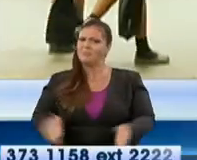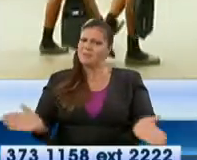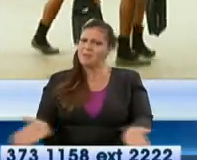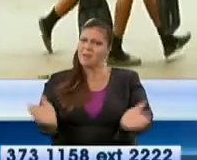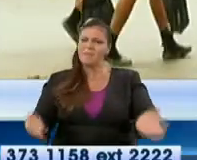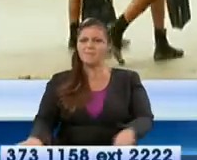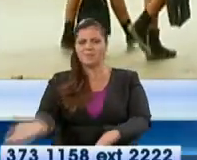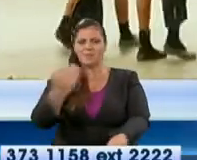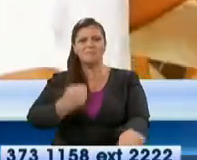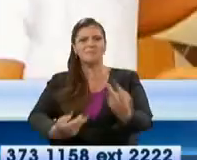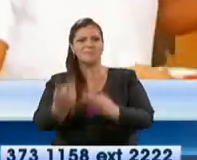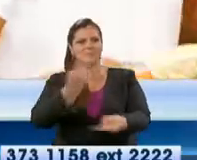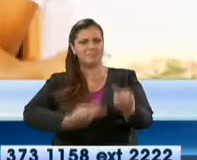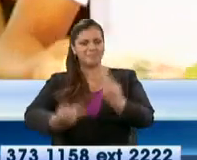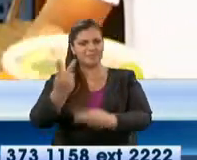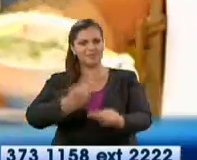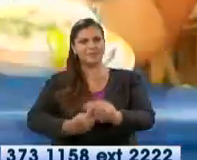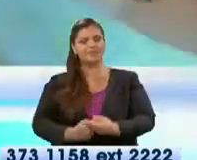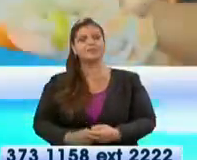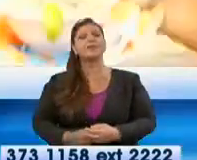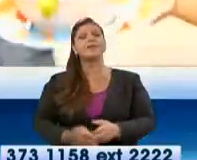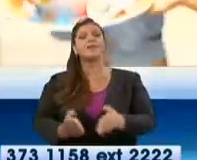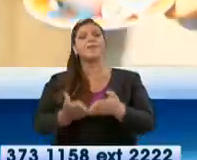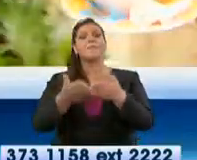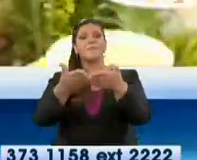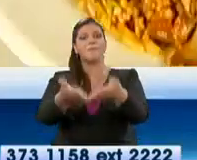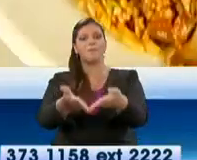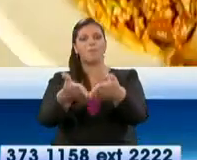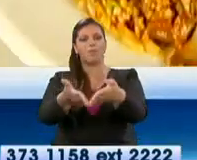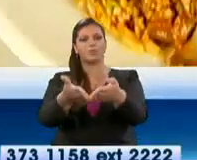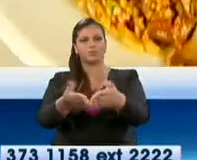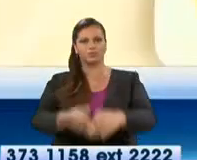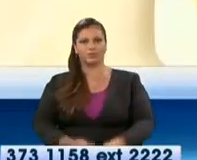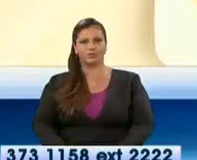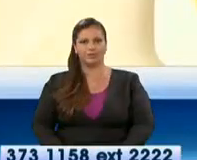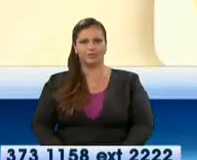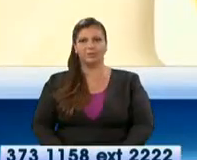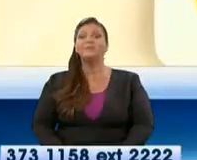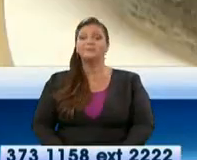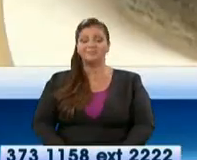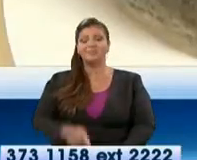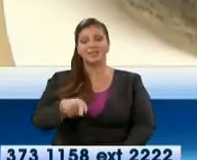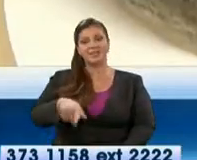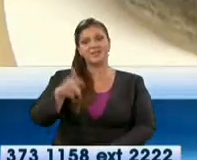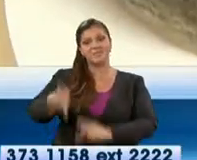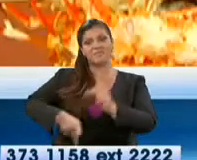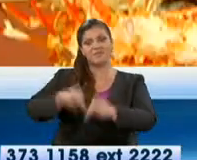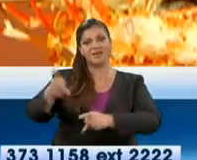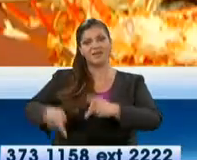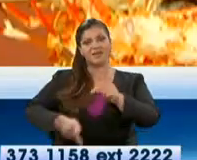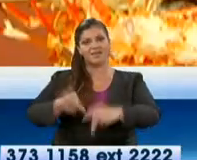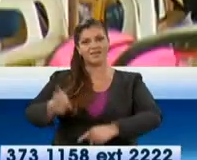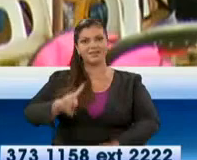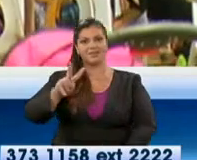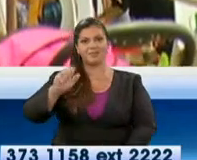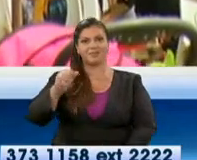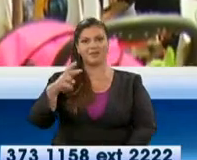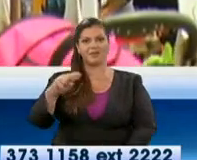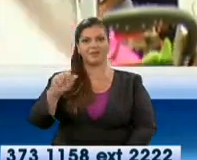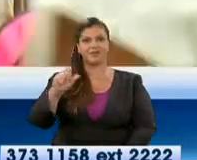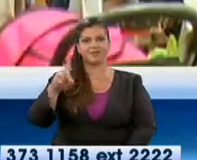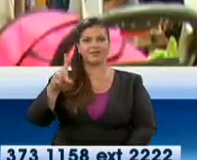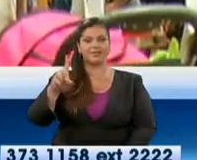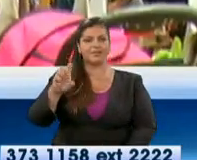muchísimo es Data Pozora, porque indudablemente Playa Varadero es un sitio ideal para el turista, porque encuentra una